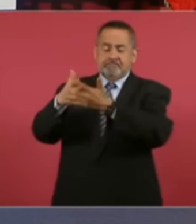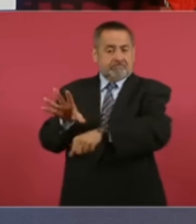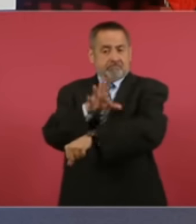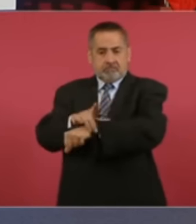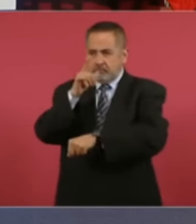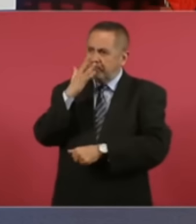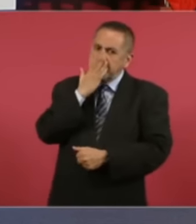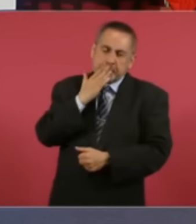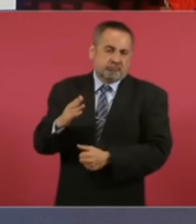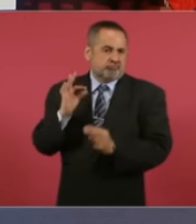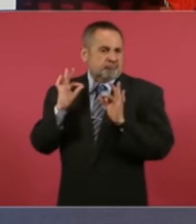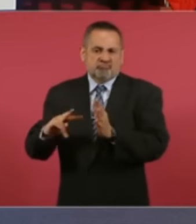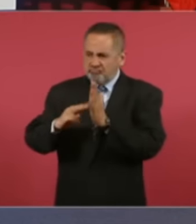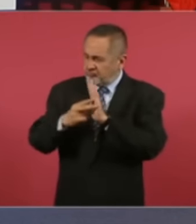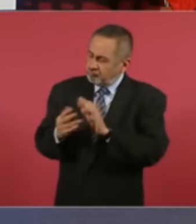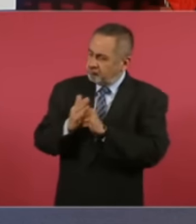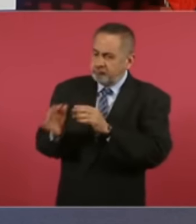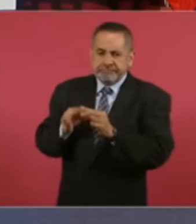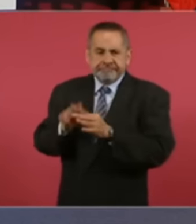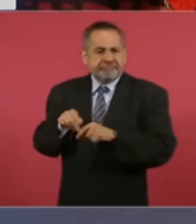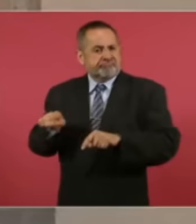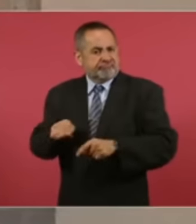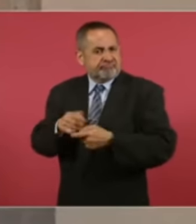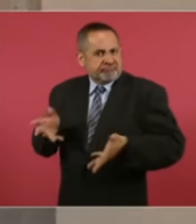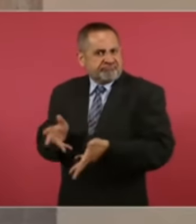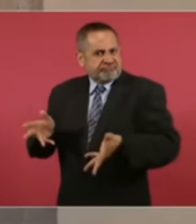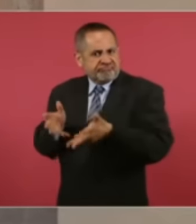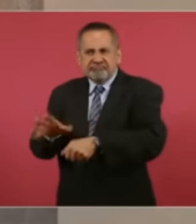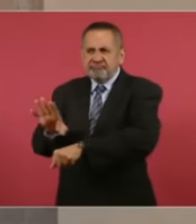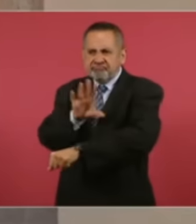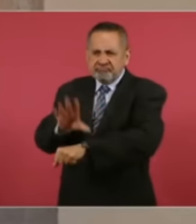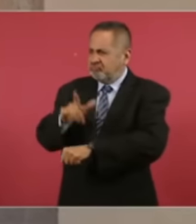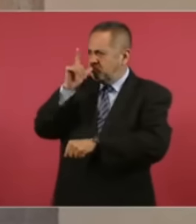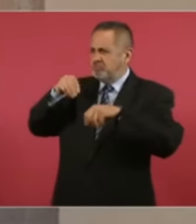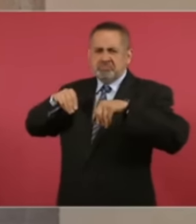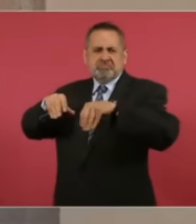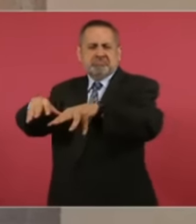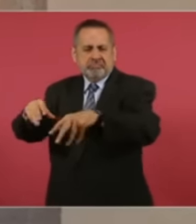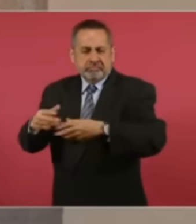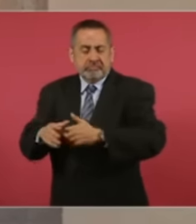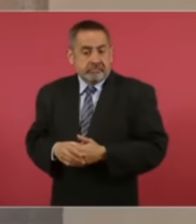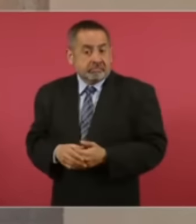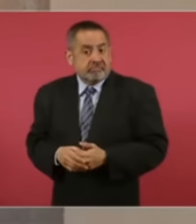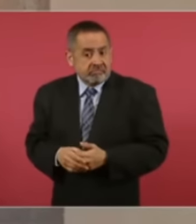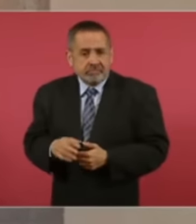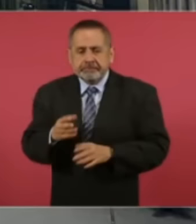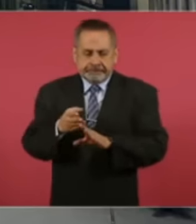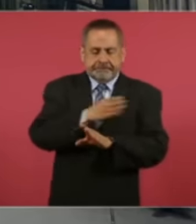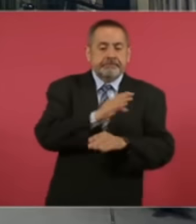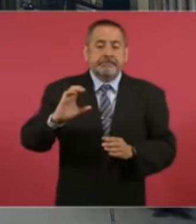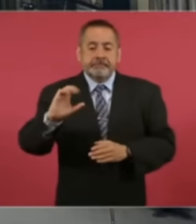ingeniería hidráulica, para tener energía eléctrica. Antes de Salinas, de Gortari,